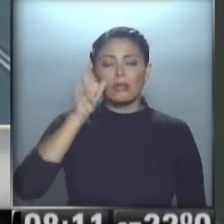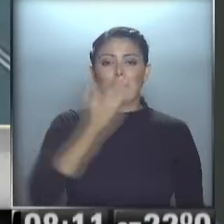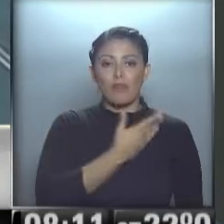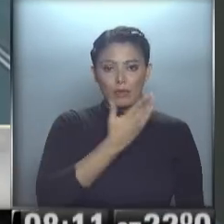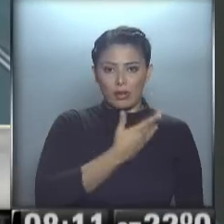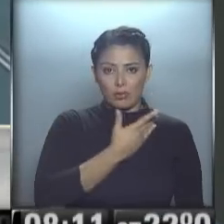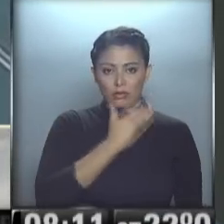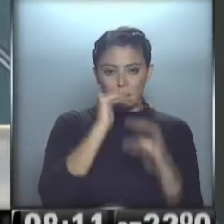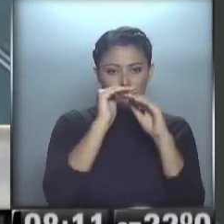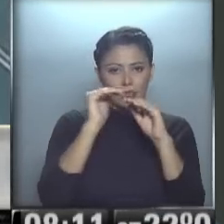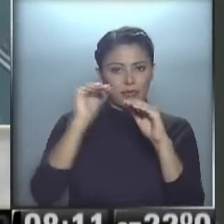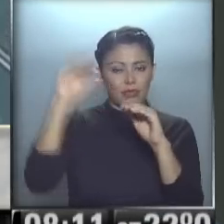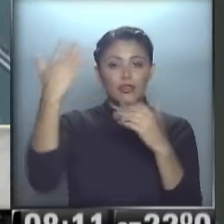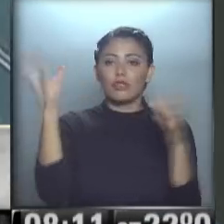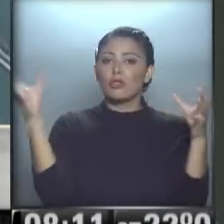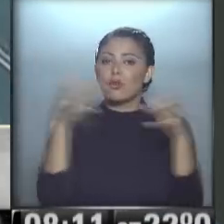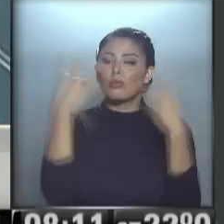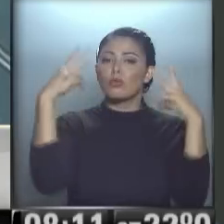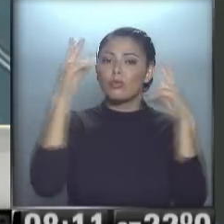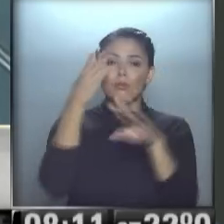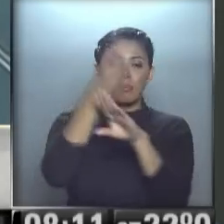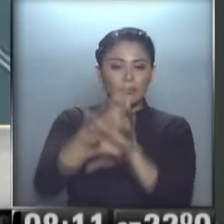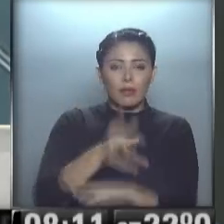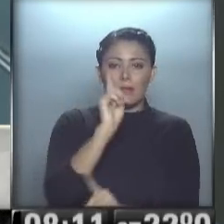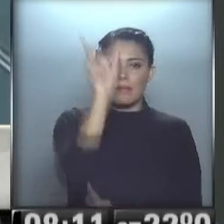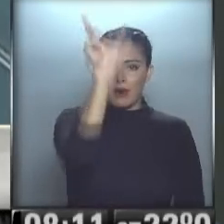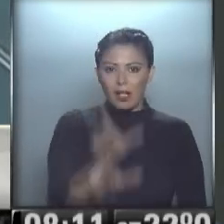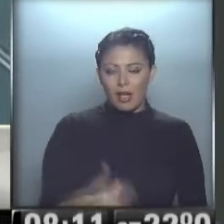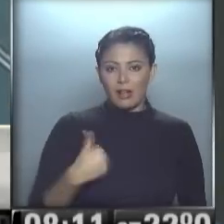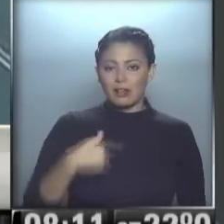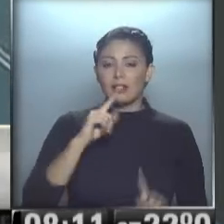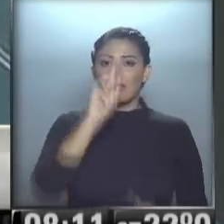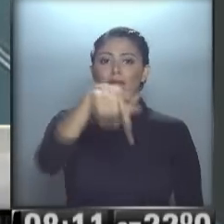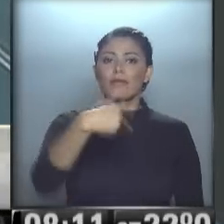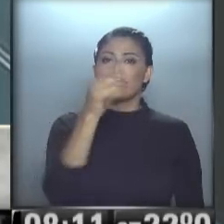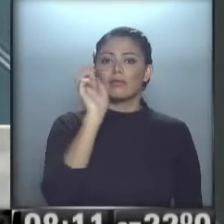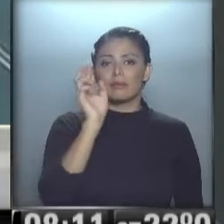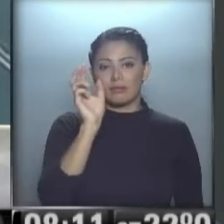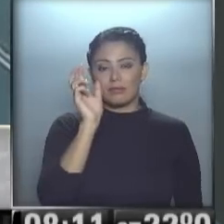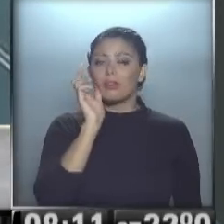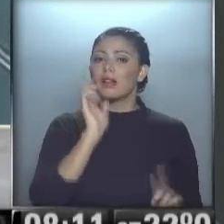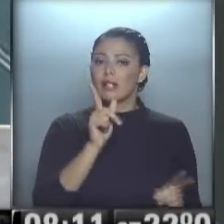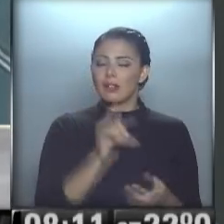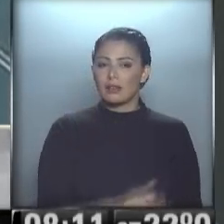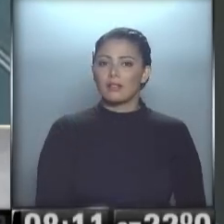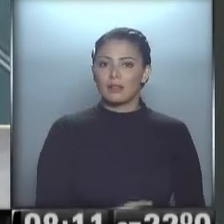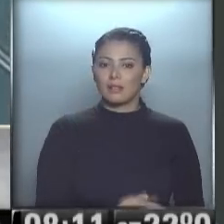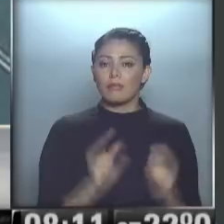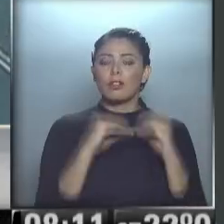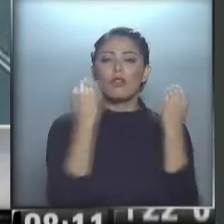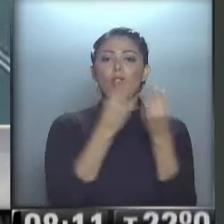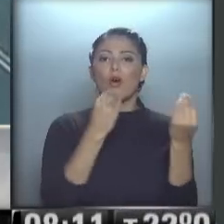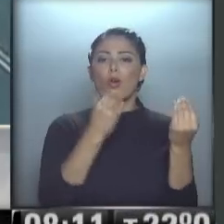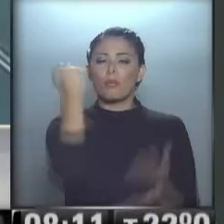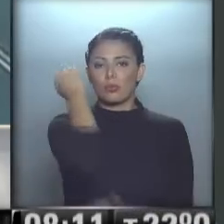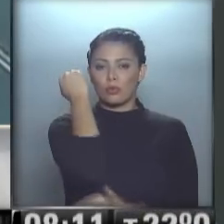febrero por lo tanto el turismo receptivo también es genera influjo de Divisas y obviamente un impacto desde el punto de vista del desenvolvimiento